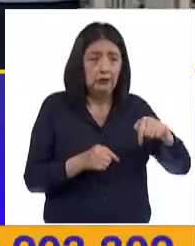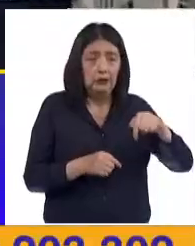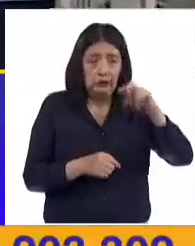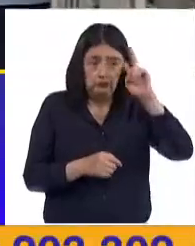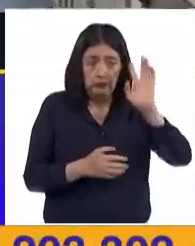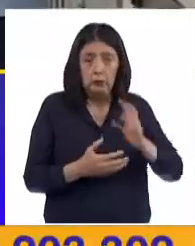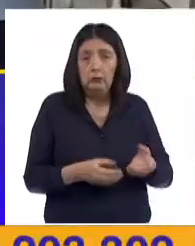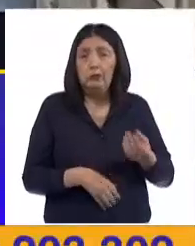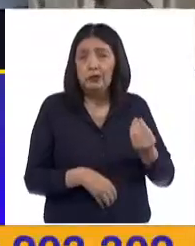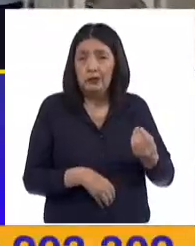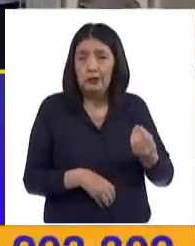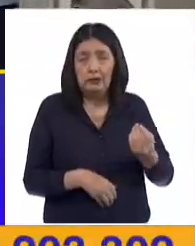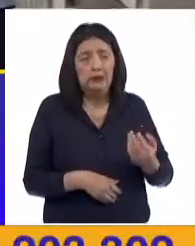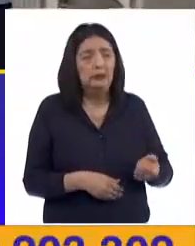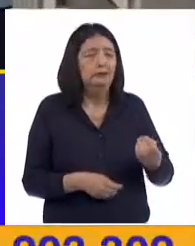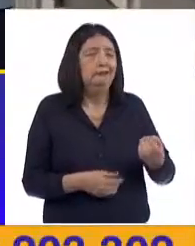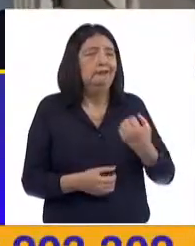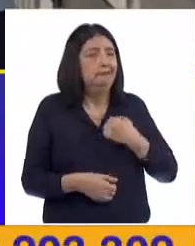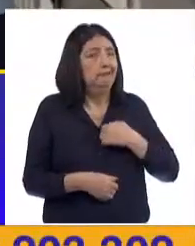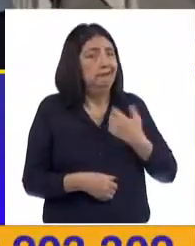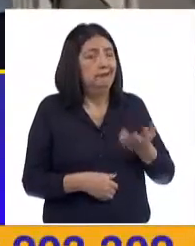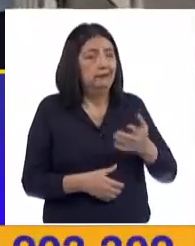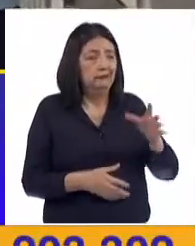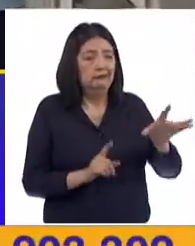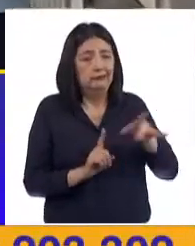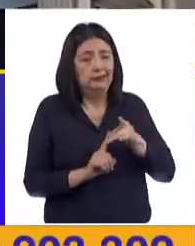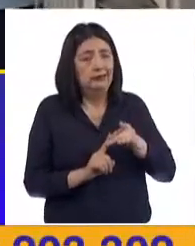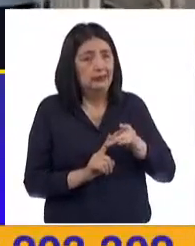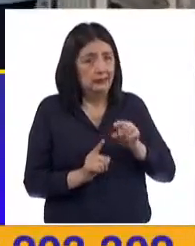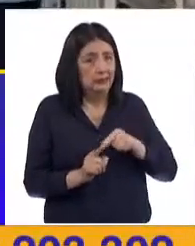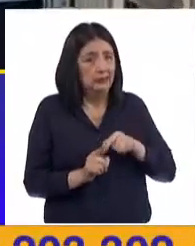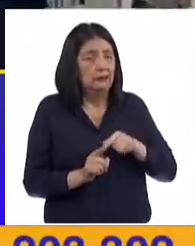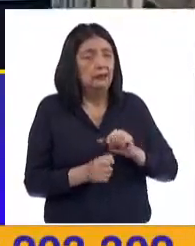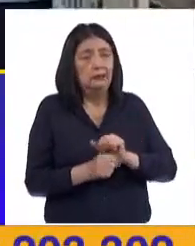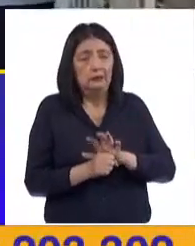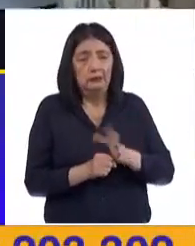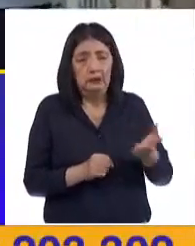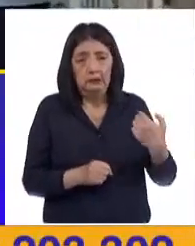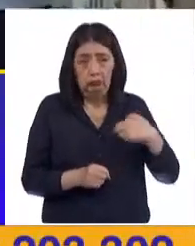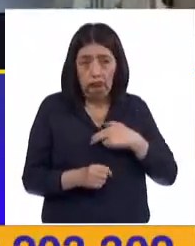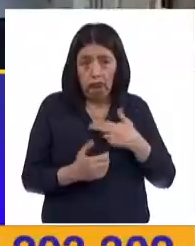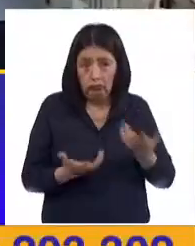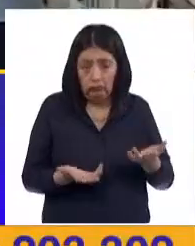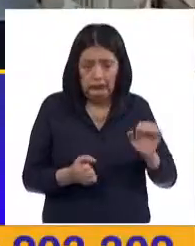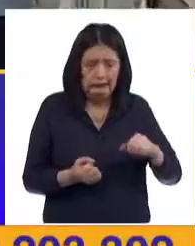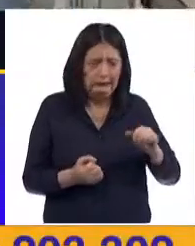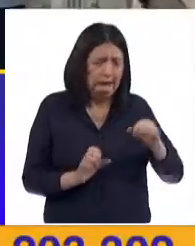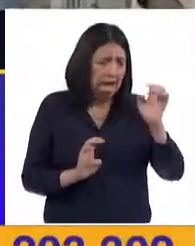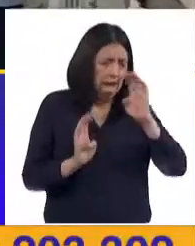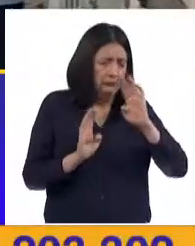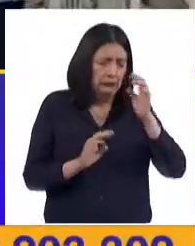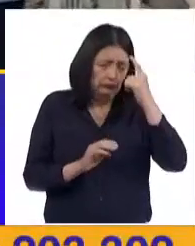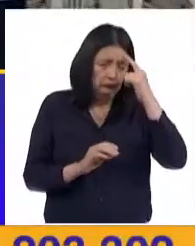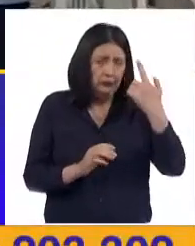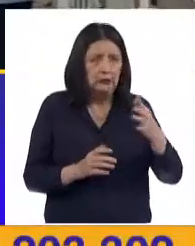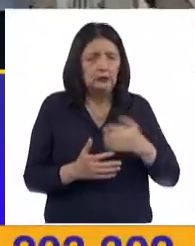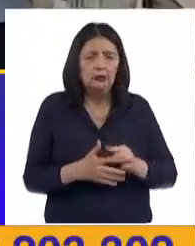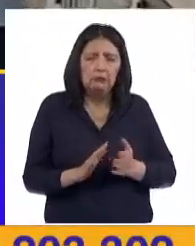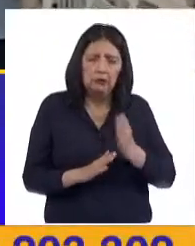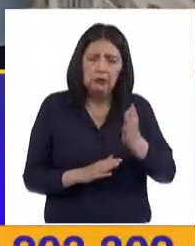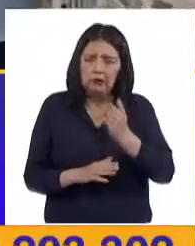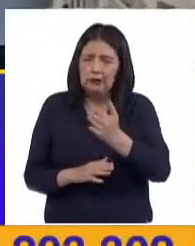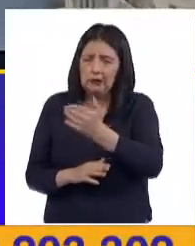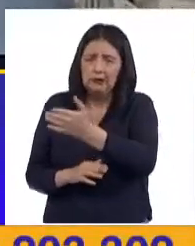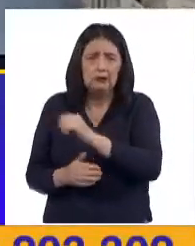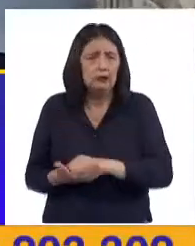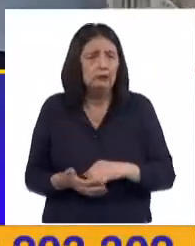país producto de, lamentablemente, haberse contagiado del coronavirus. Entonces, nosotros, preocupados por esta situación, estamos haciendo un recorrido.